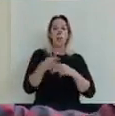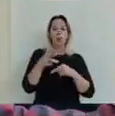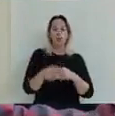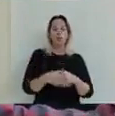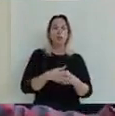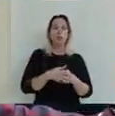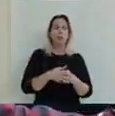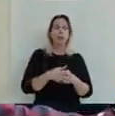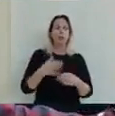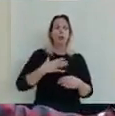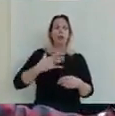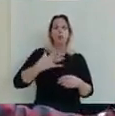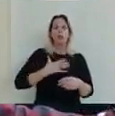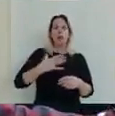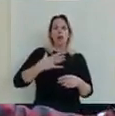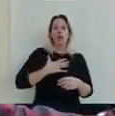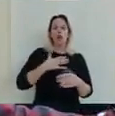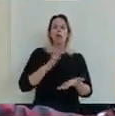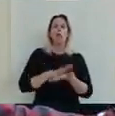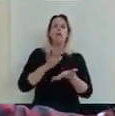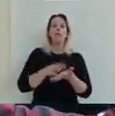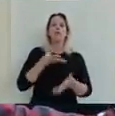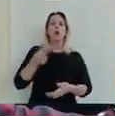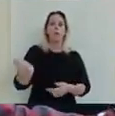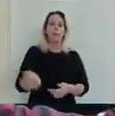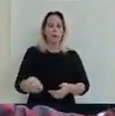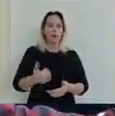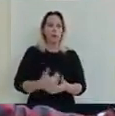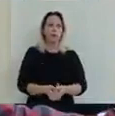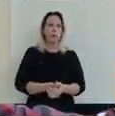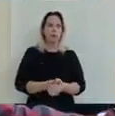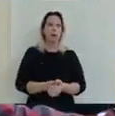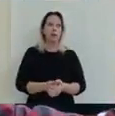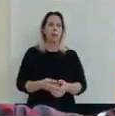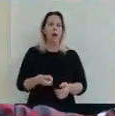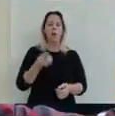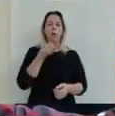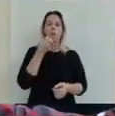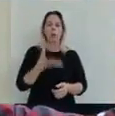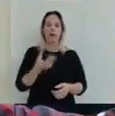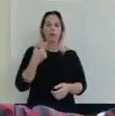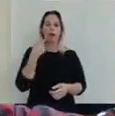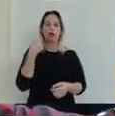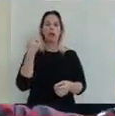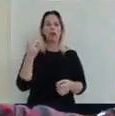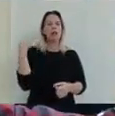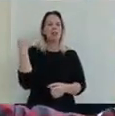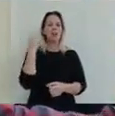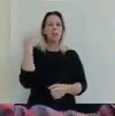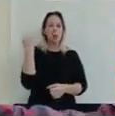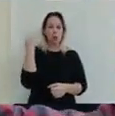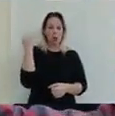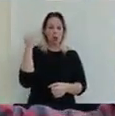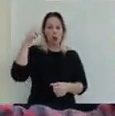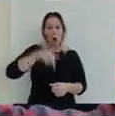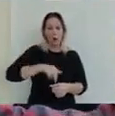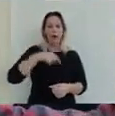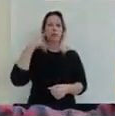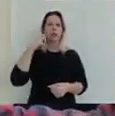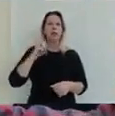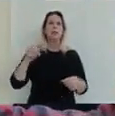Me parece que es fundamental e importante, sobre todo en estos tiempos de pandemia y donde nuestra sociedad se encuentra